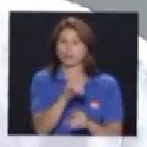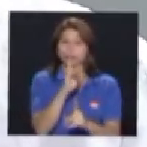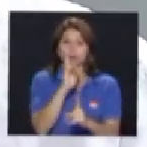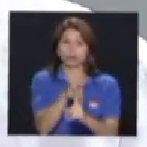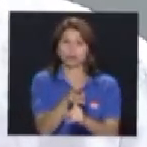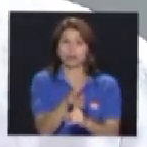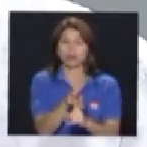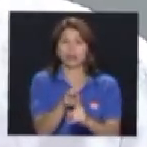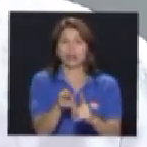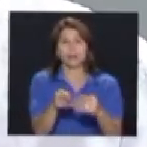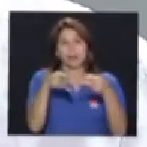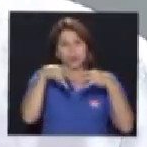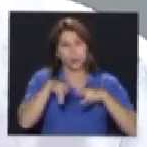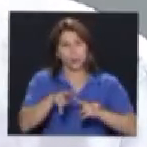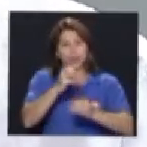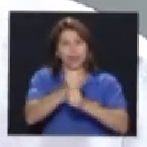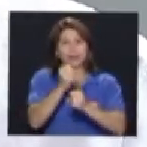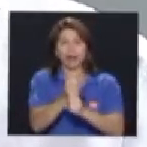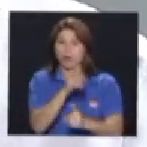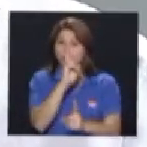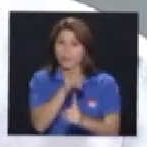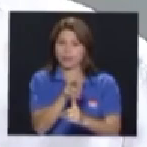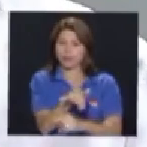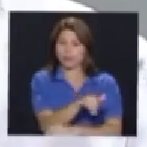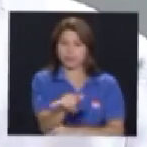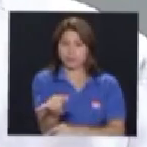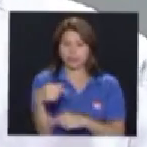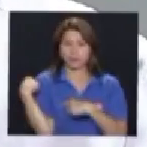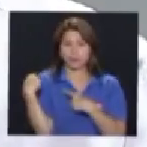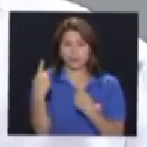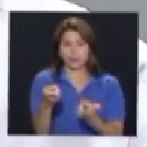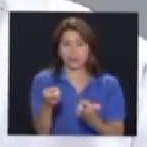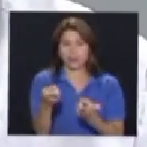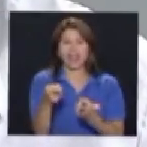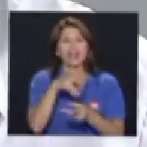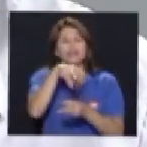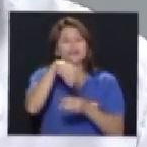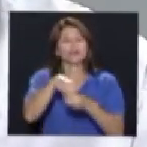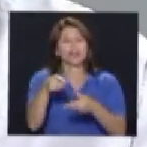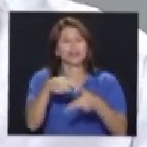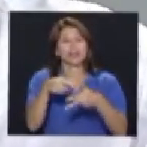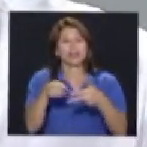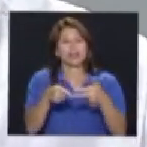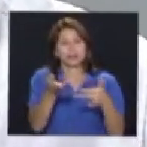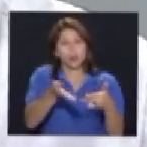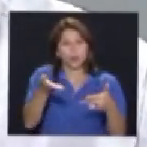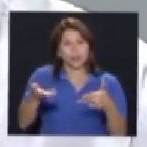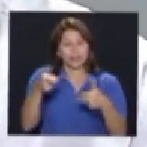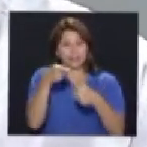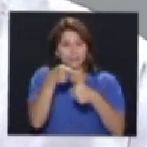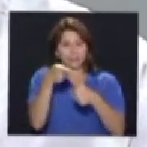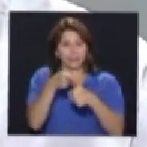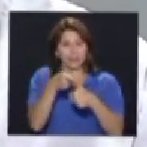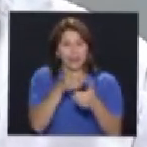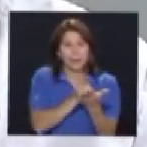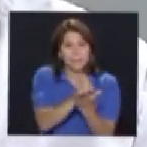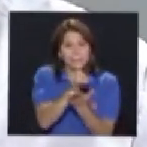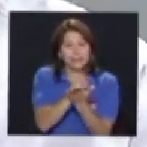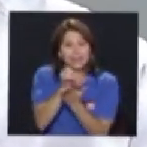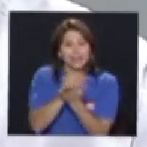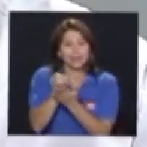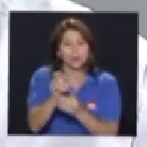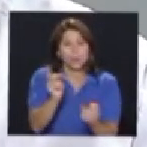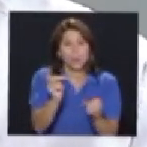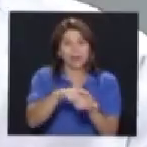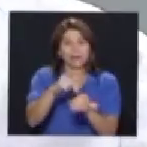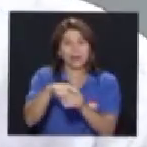metodología de trabajo, que fundamentalmente combina tres cosas: el tema de la investigación participativa,